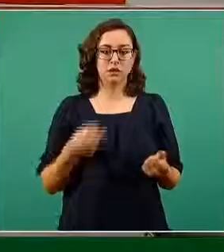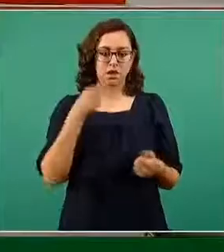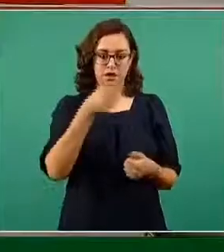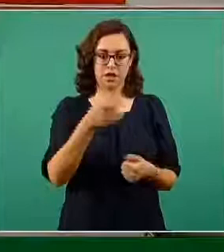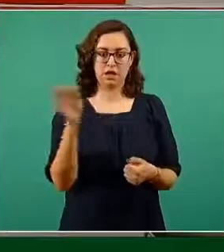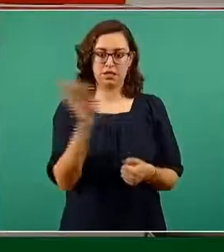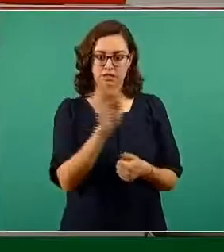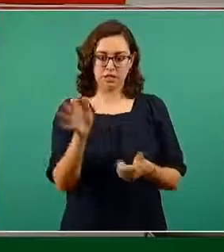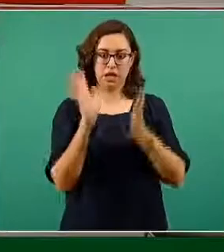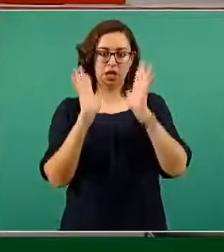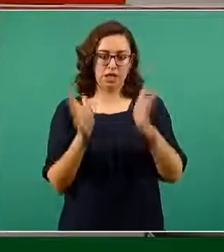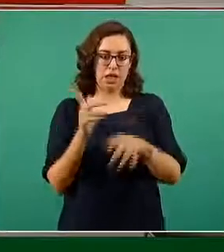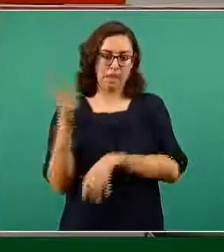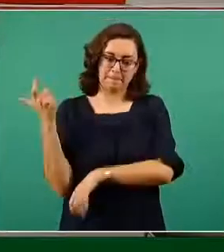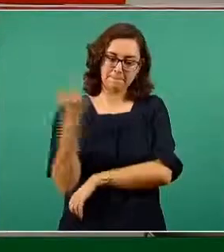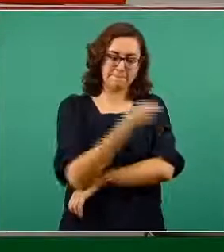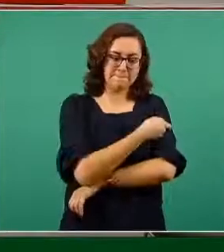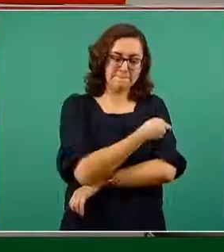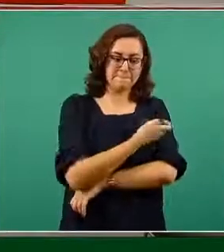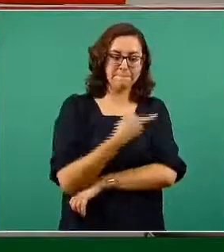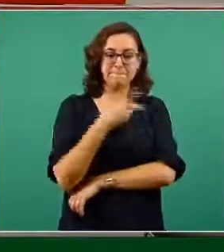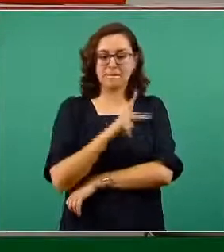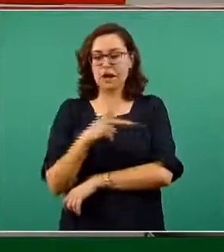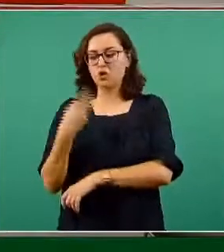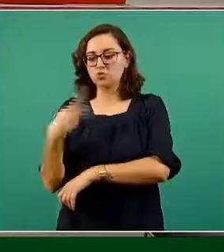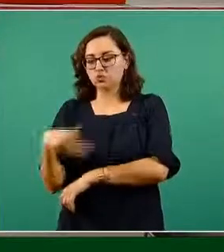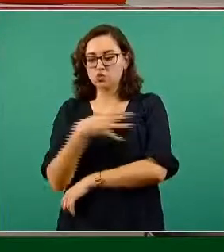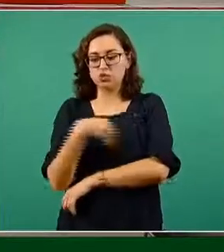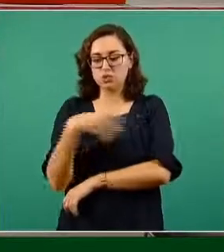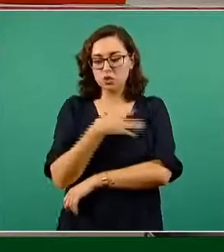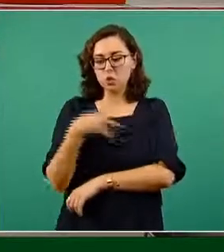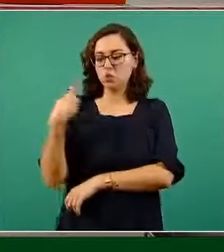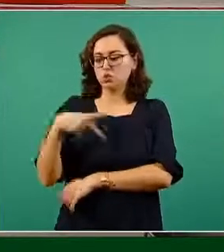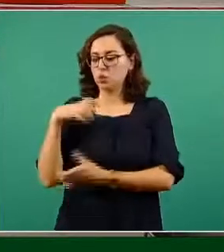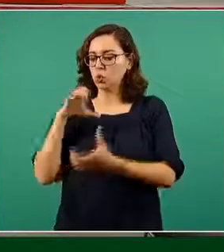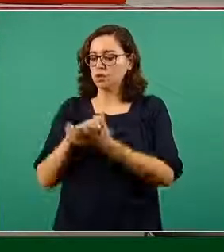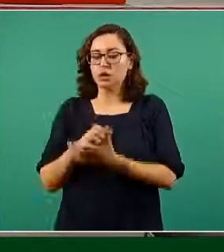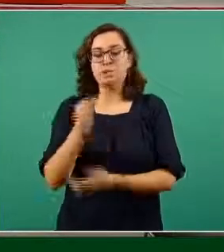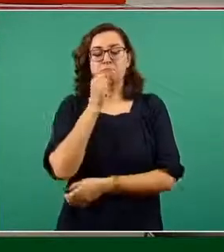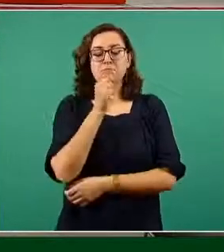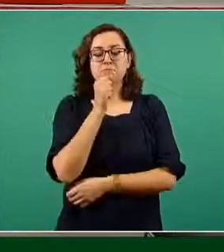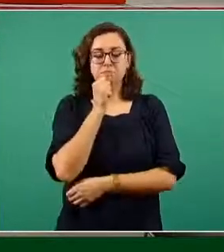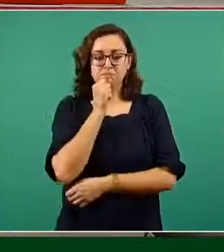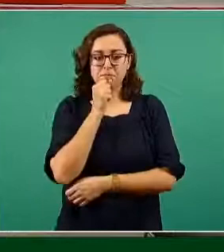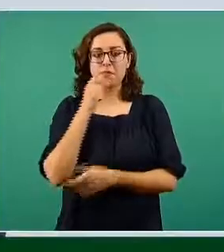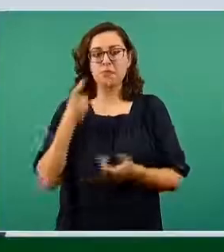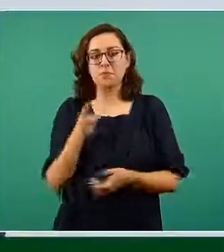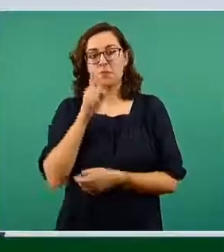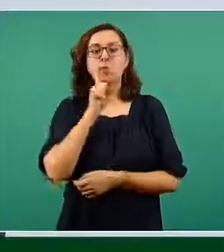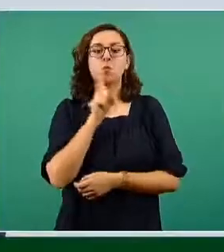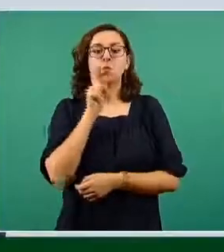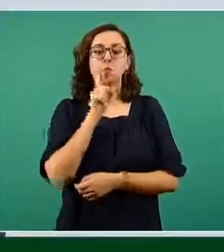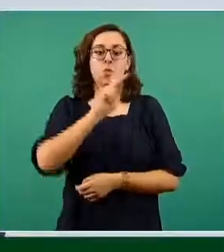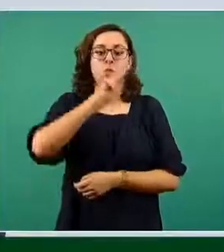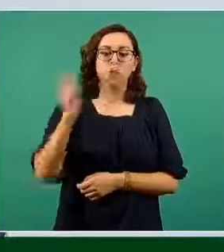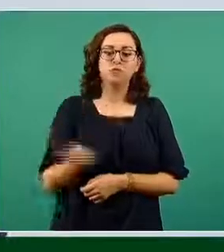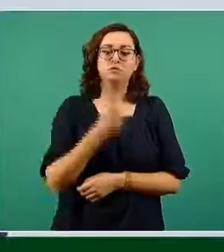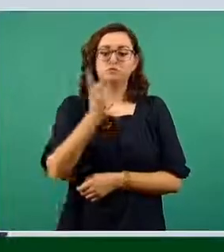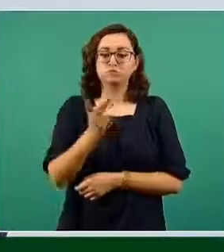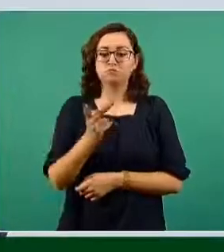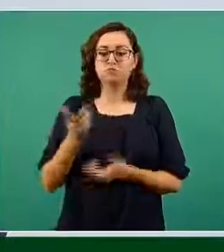vacunó, pero pareciera que el entorno todavía de su familia no lo ha hecho, y entonces ella pregunta si